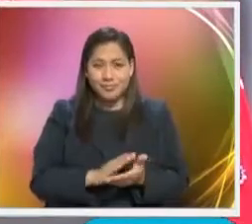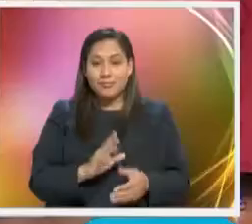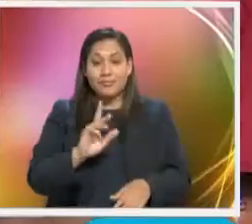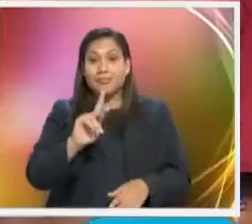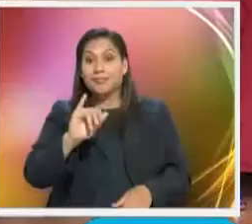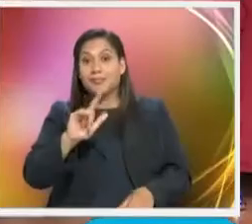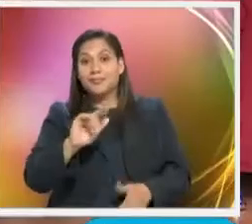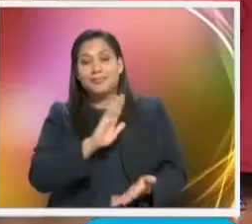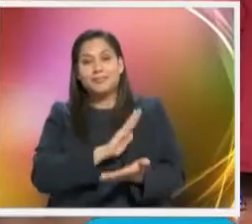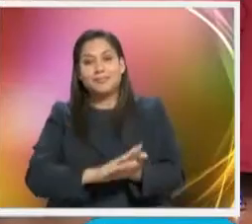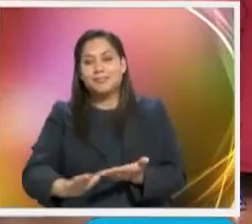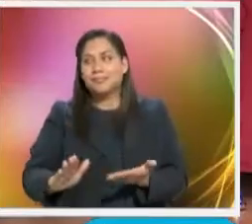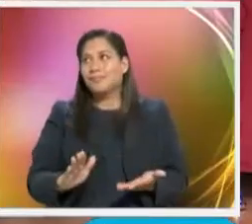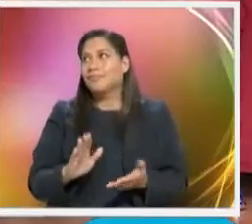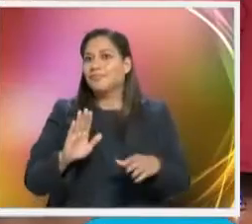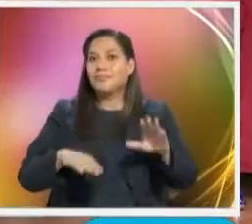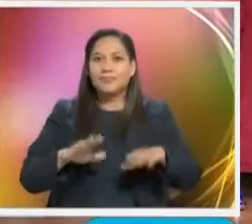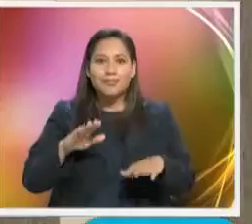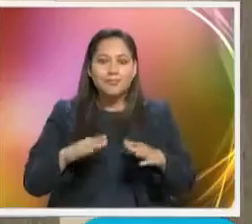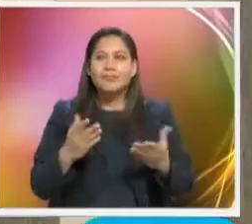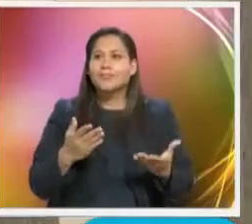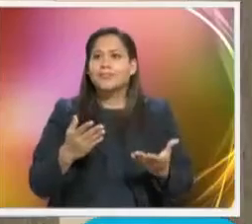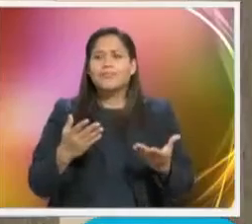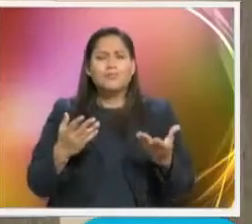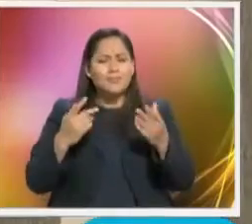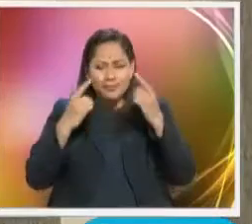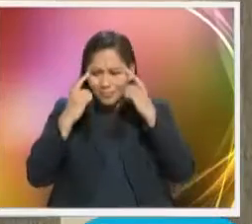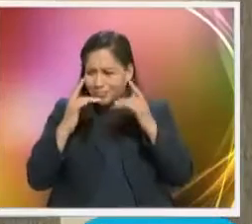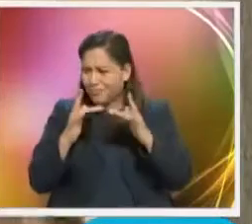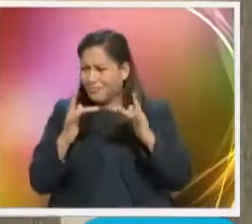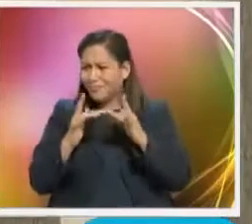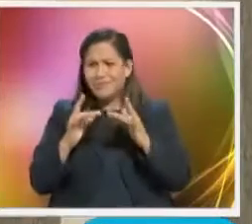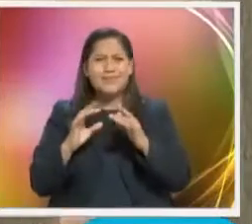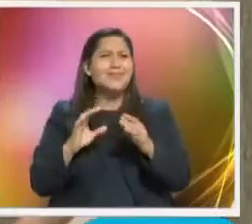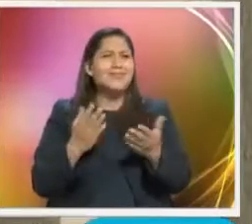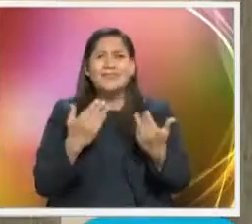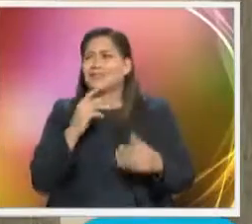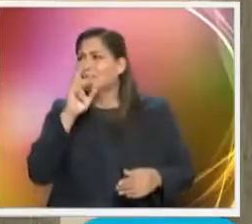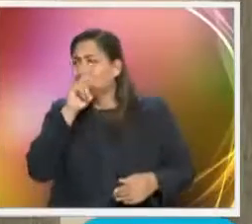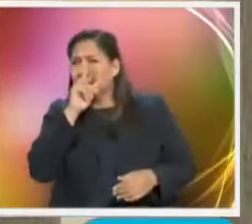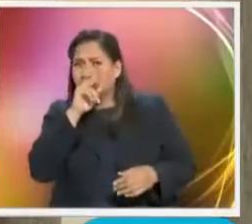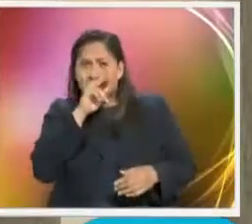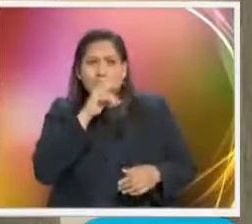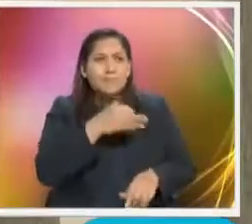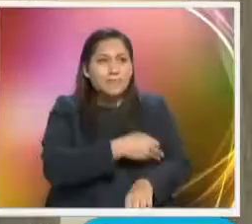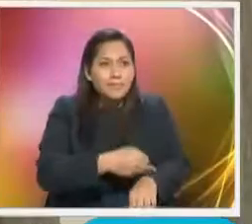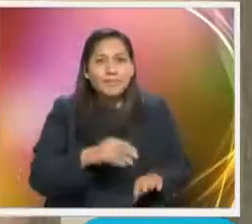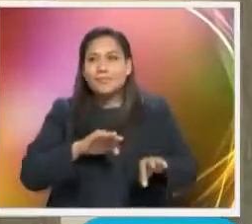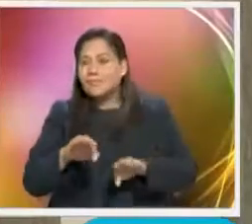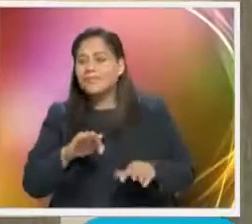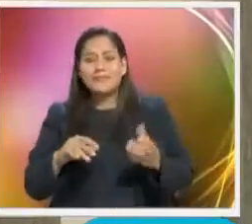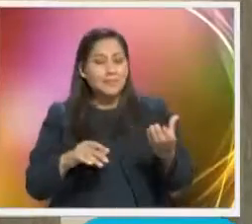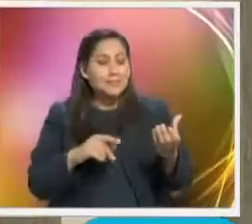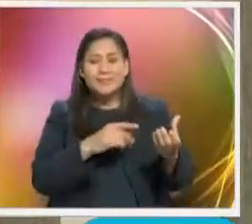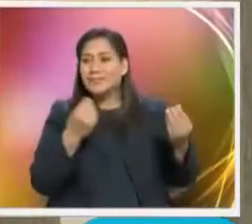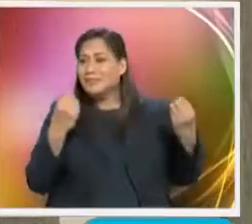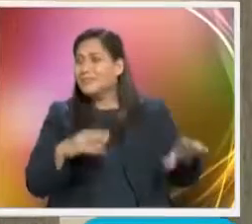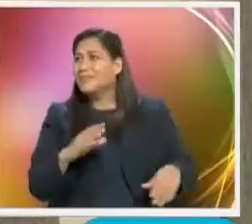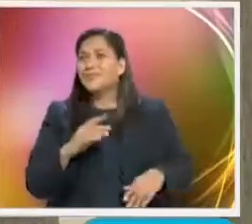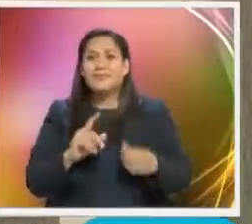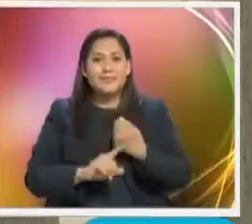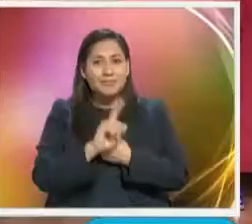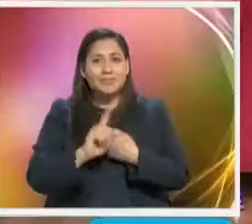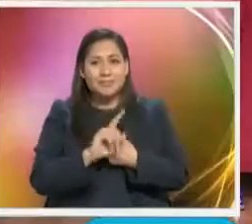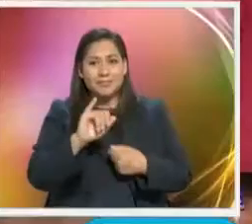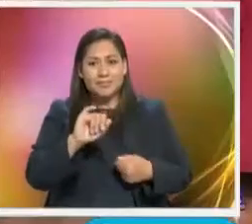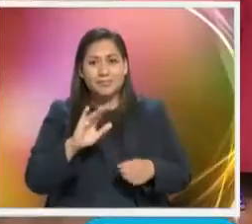en algún momento del día implica una desconexión que te afecta en muchos sentidos, familiares, laborales, Sí. en todos los Sí, sentidos. representa un Entonces, problema